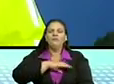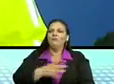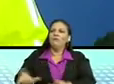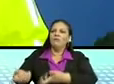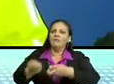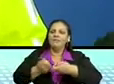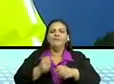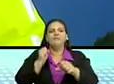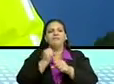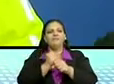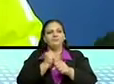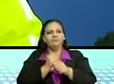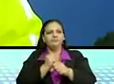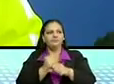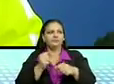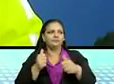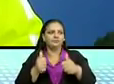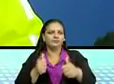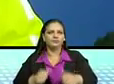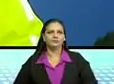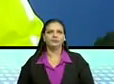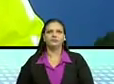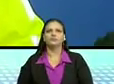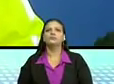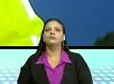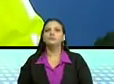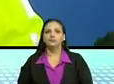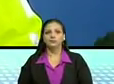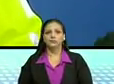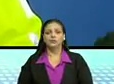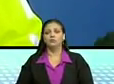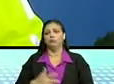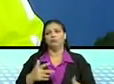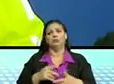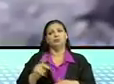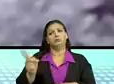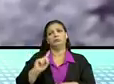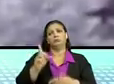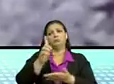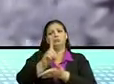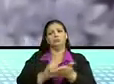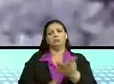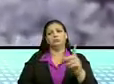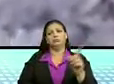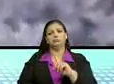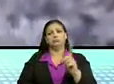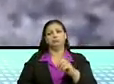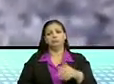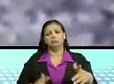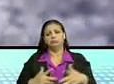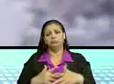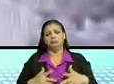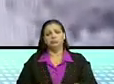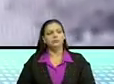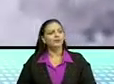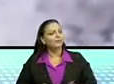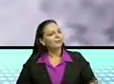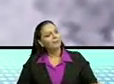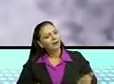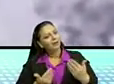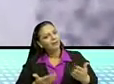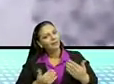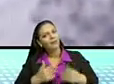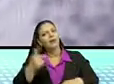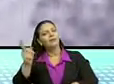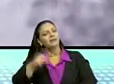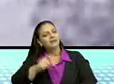para que luego la gente se eche para atrás y por temor no asiente la denuncia. No, pues, dejamos el trabajo en el aire. No pasa nada.